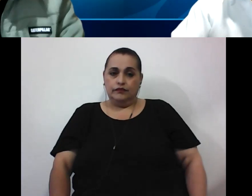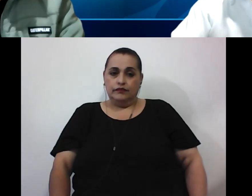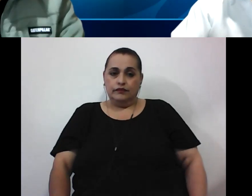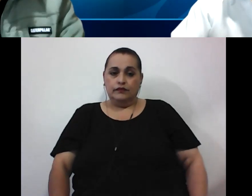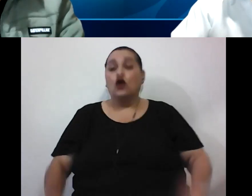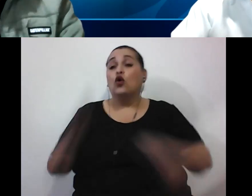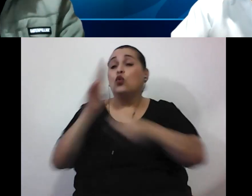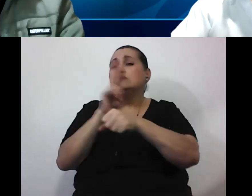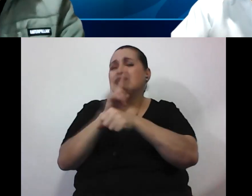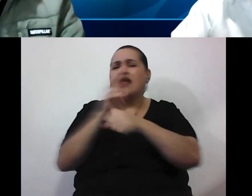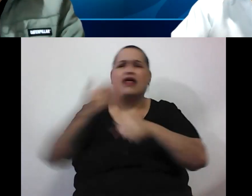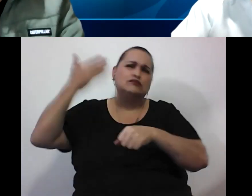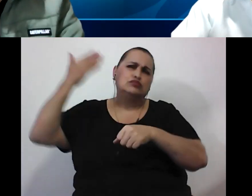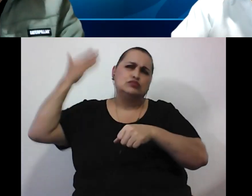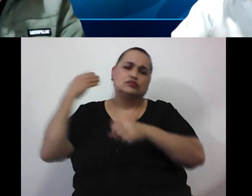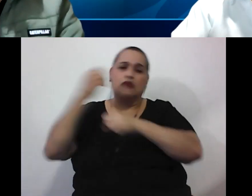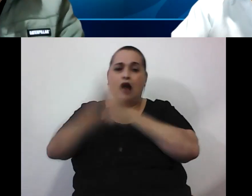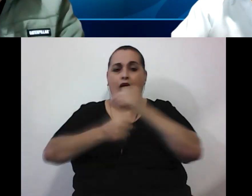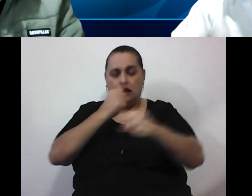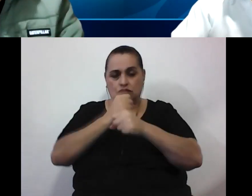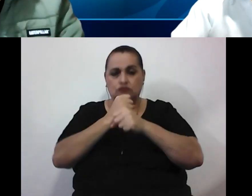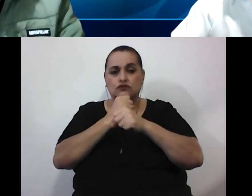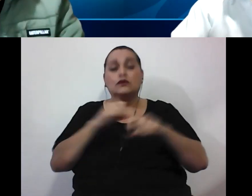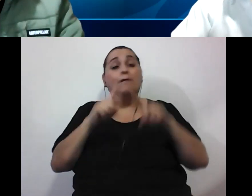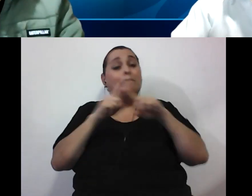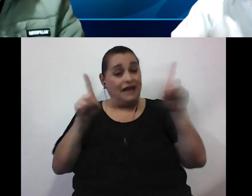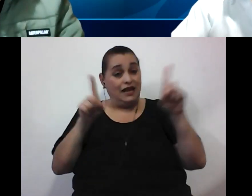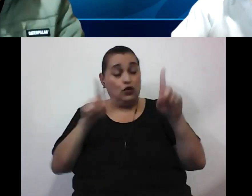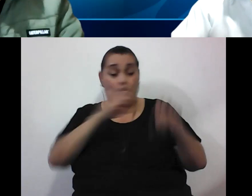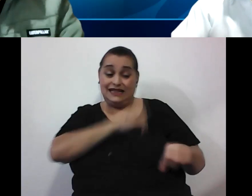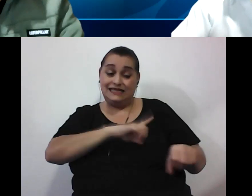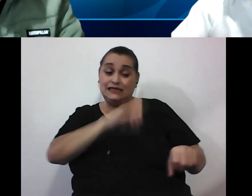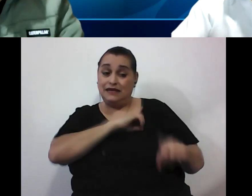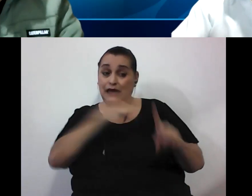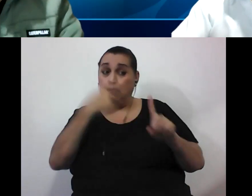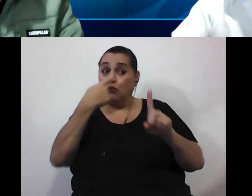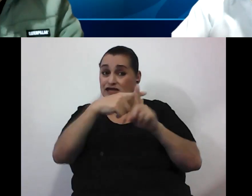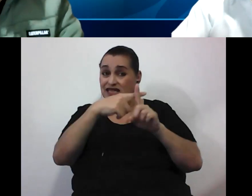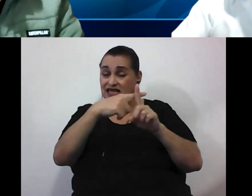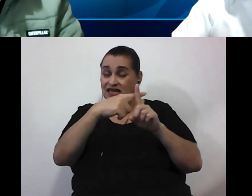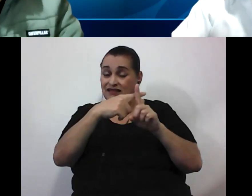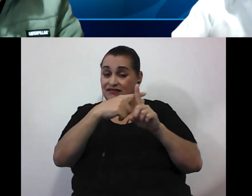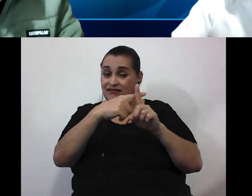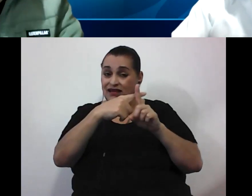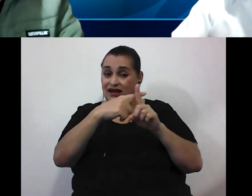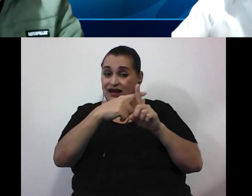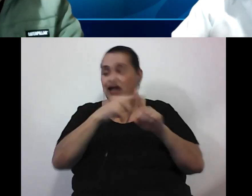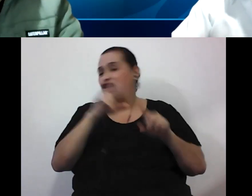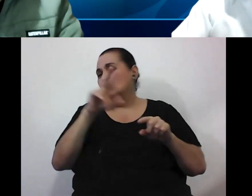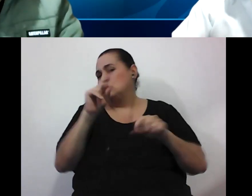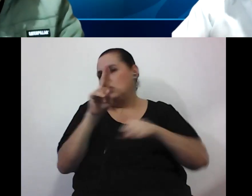desde hace muchos años atrás, pero en disciplina positiva trascendemos a eso. Es un